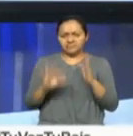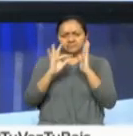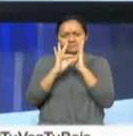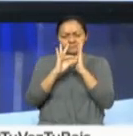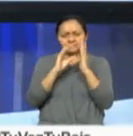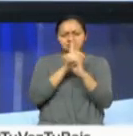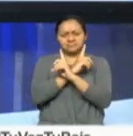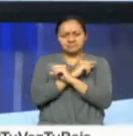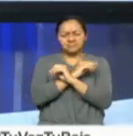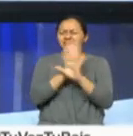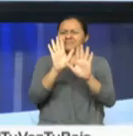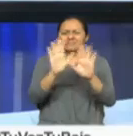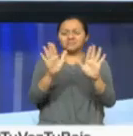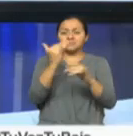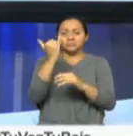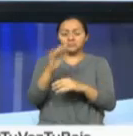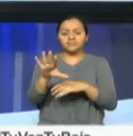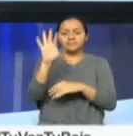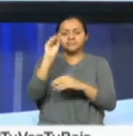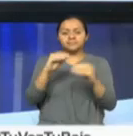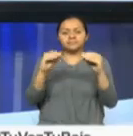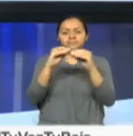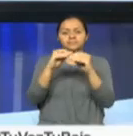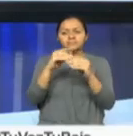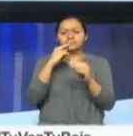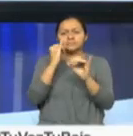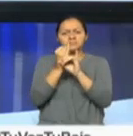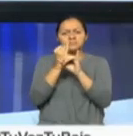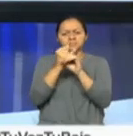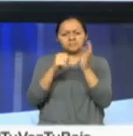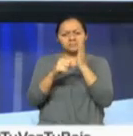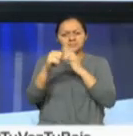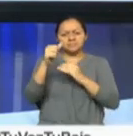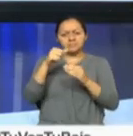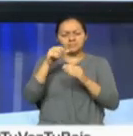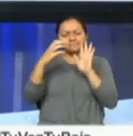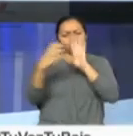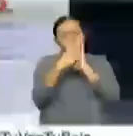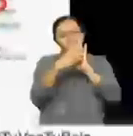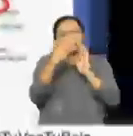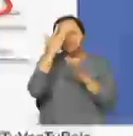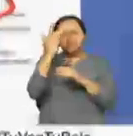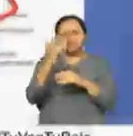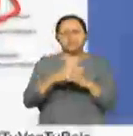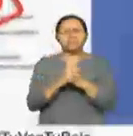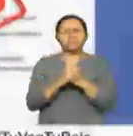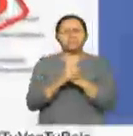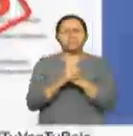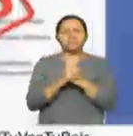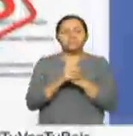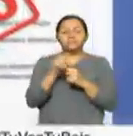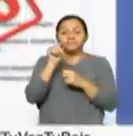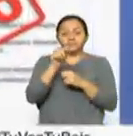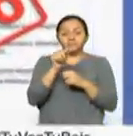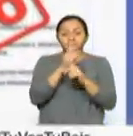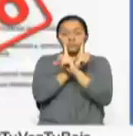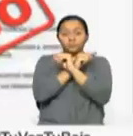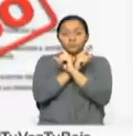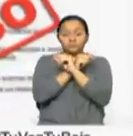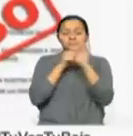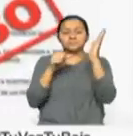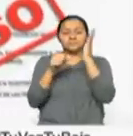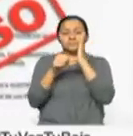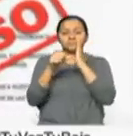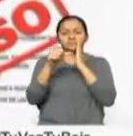los mismos que se han tomado el nombre de dicha entidad. A través de su cuenta de Twitter, el Ministerio del